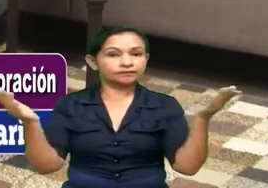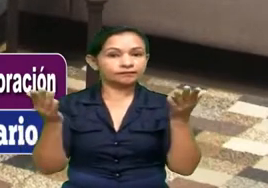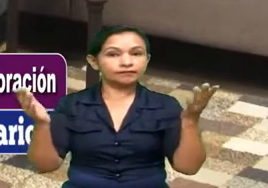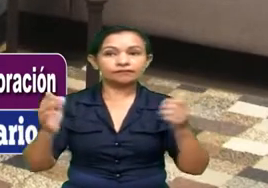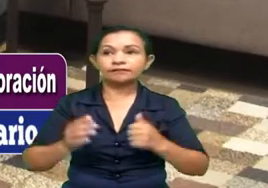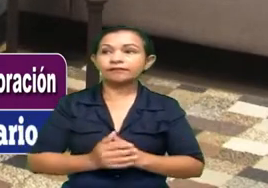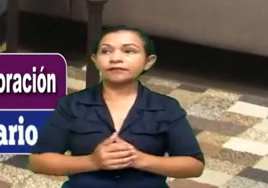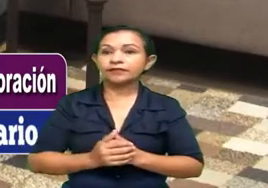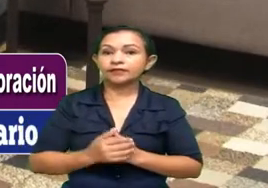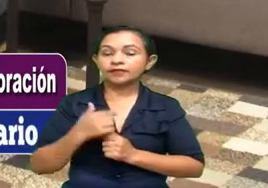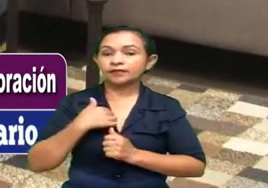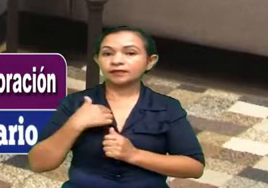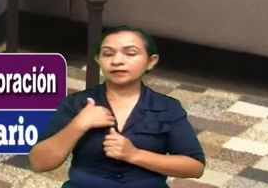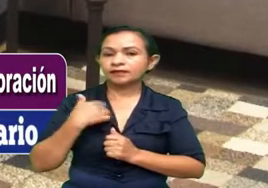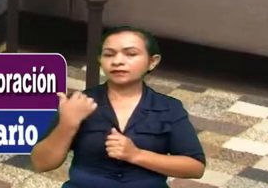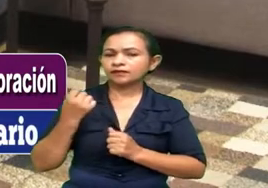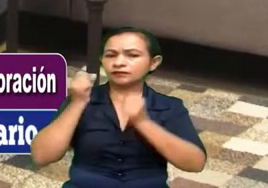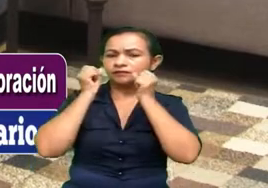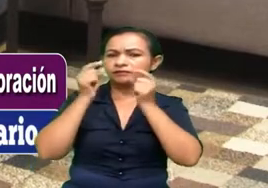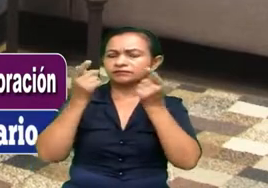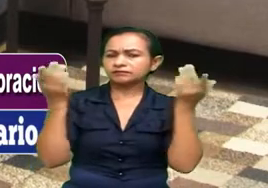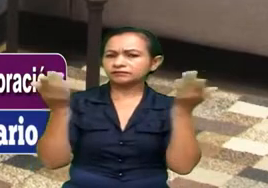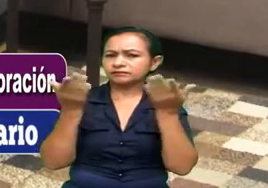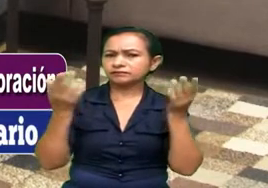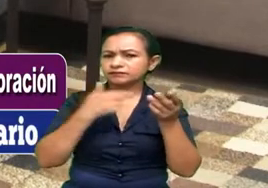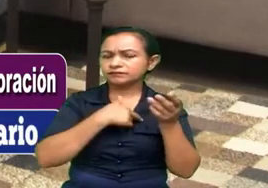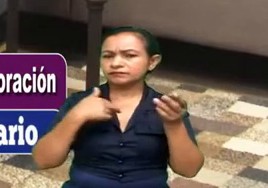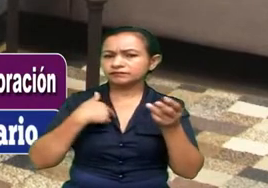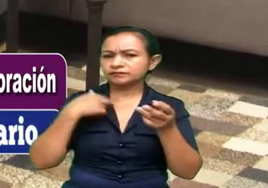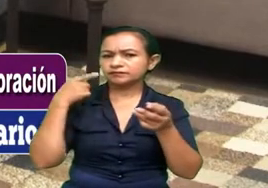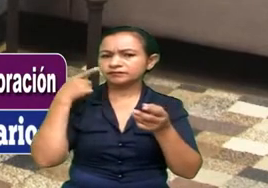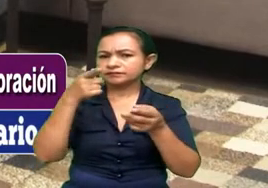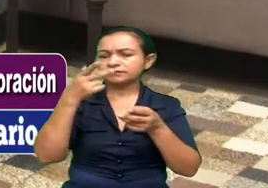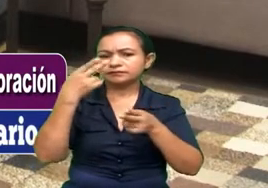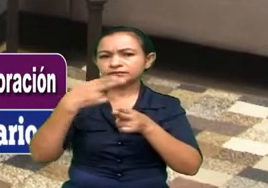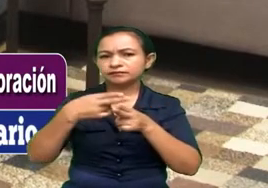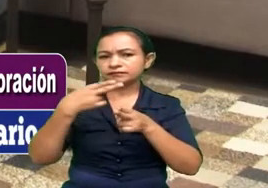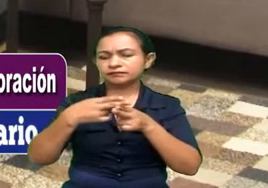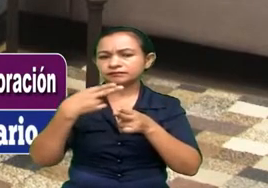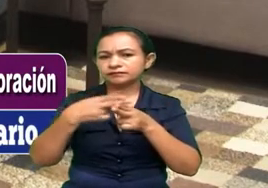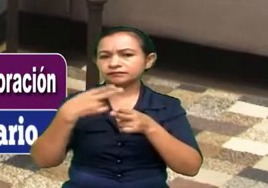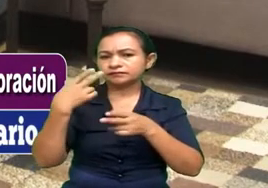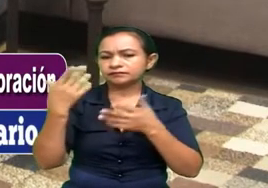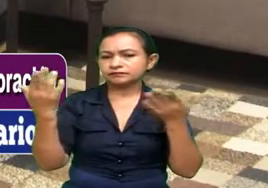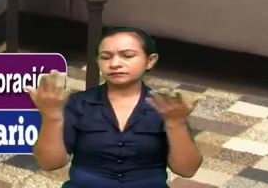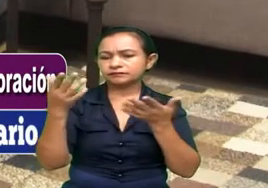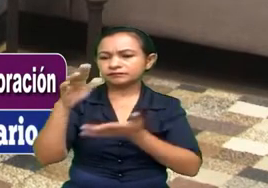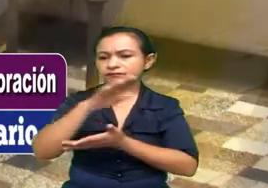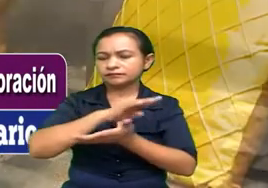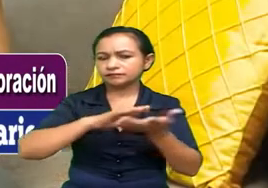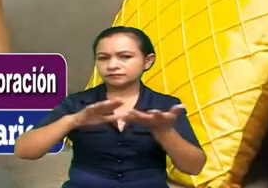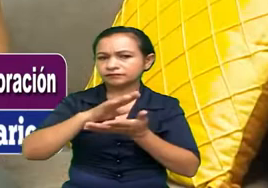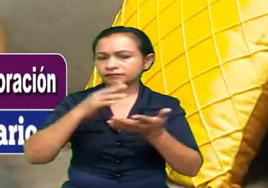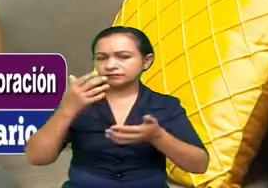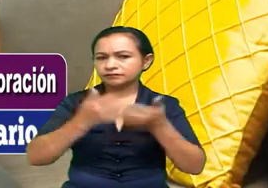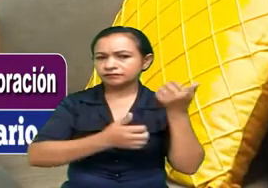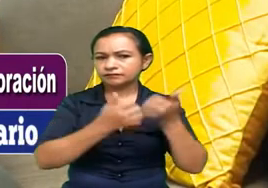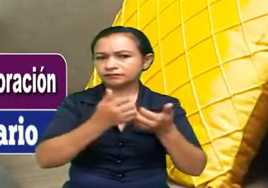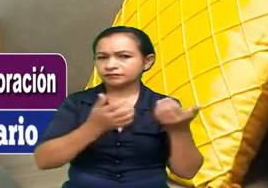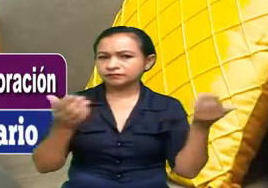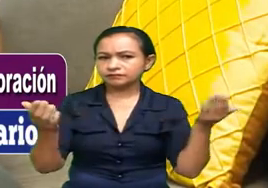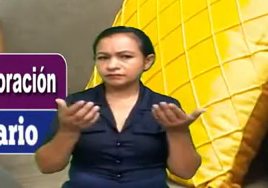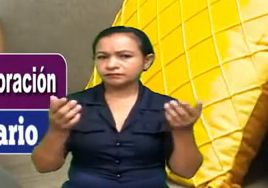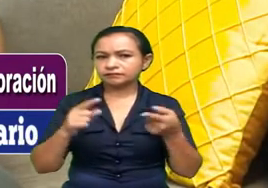me llama mucho la atención, bueno, este aspecto que menciona usted, como es ese conflicto político que había entre los legitimistas y